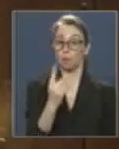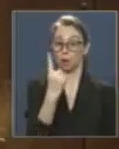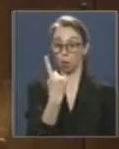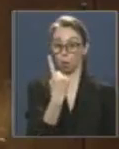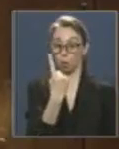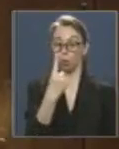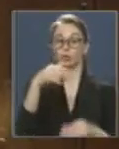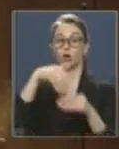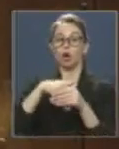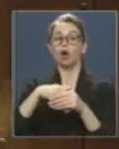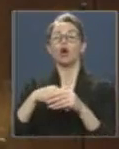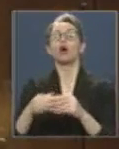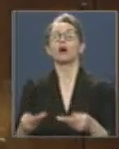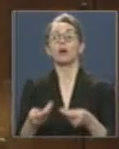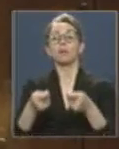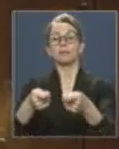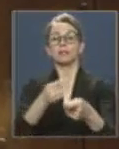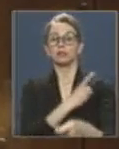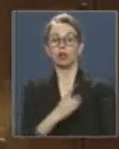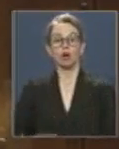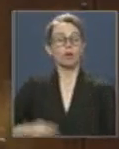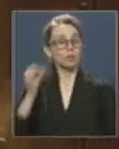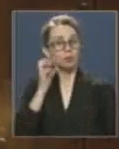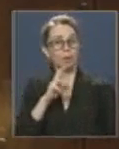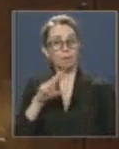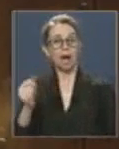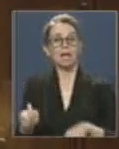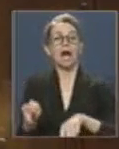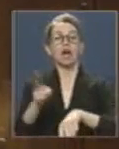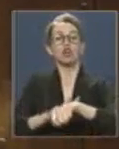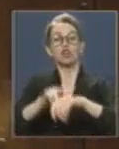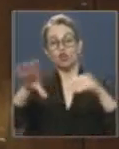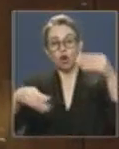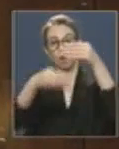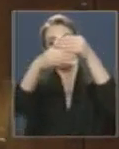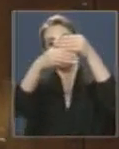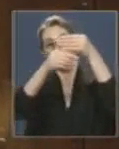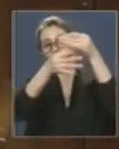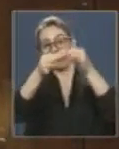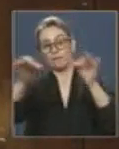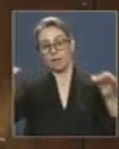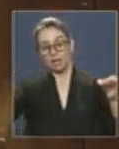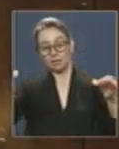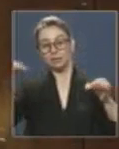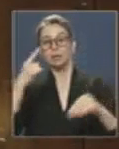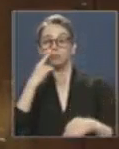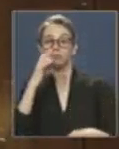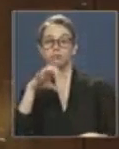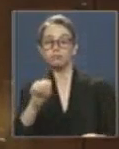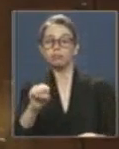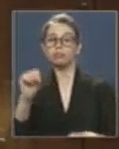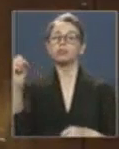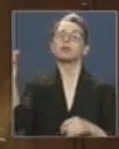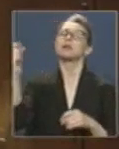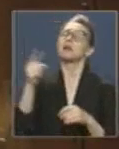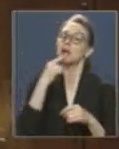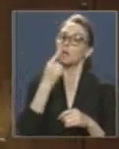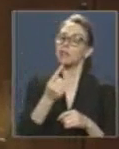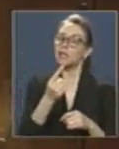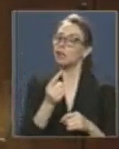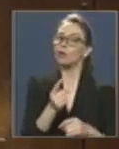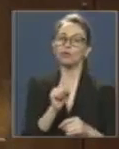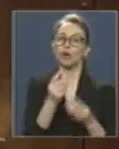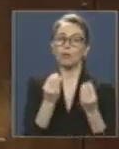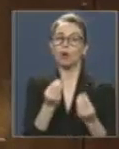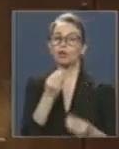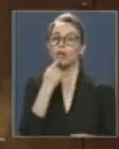indicación complementaria formulada por la diputada señora Parra, con el objeto de acoger una observación en el sentido de que resulta poco